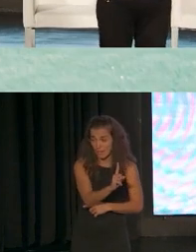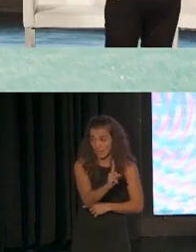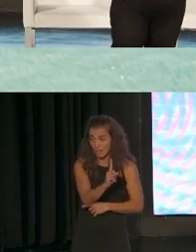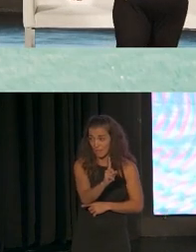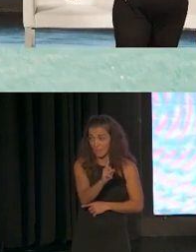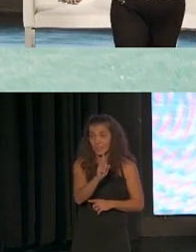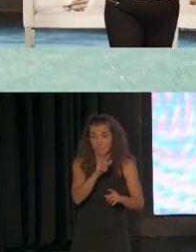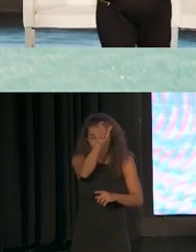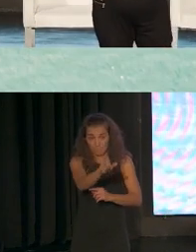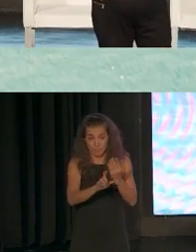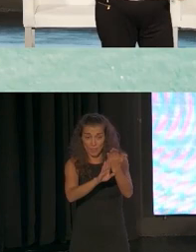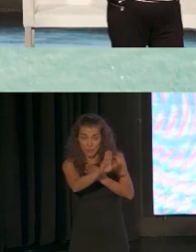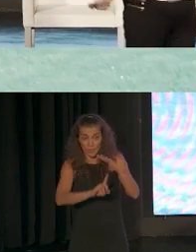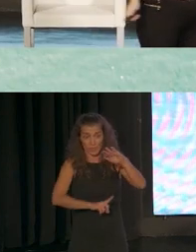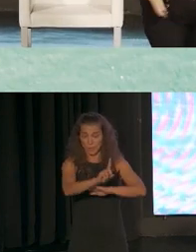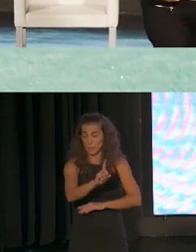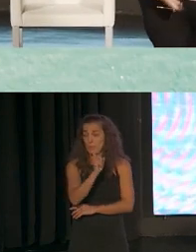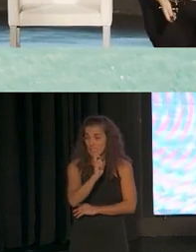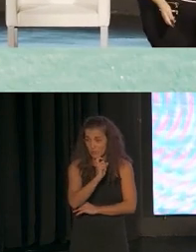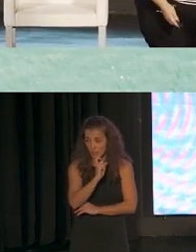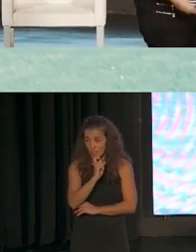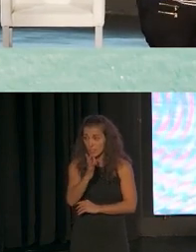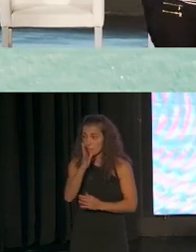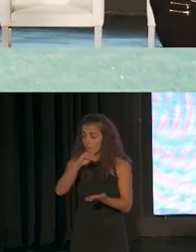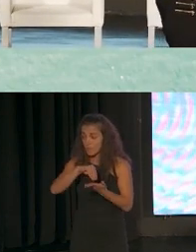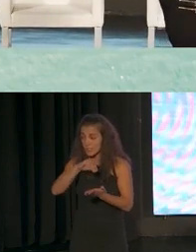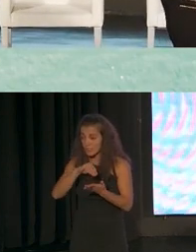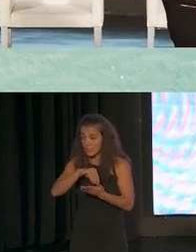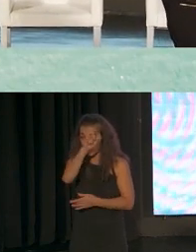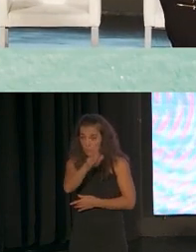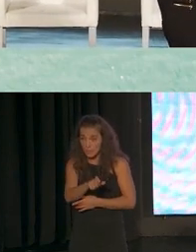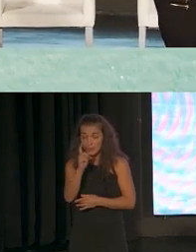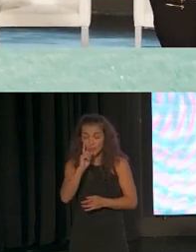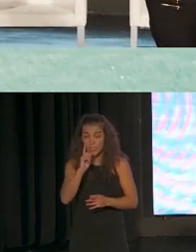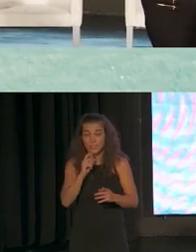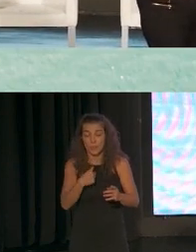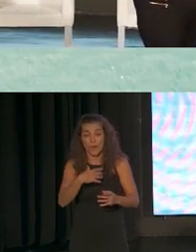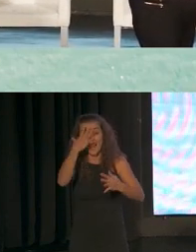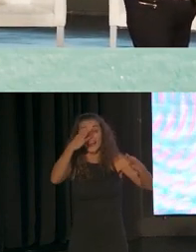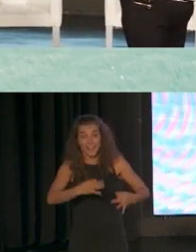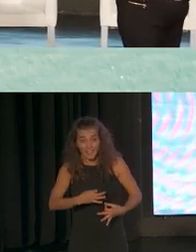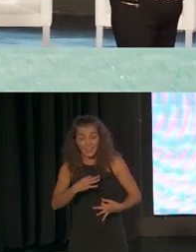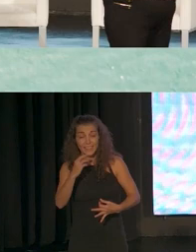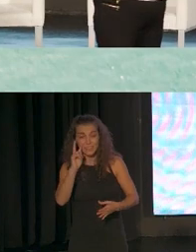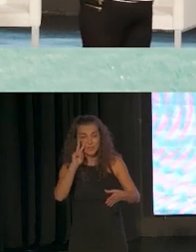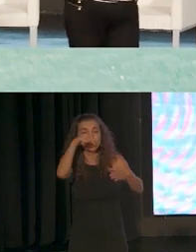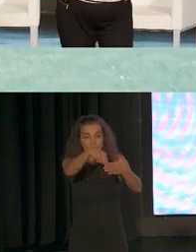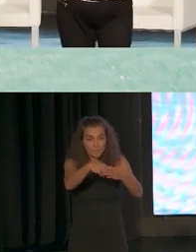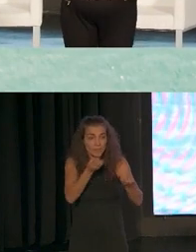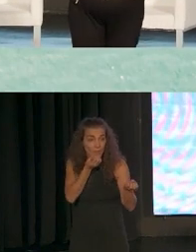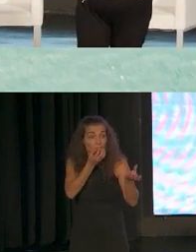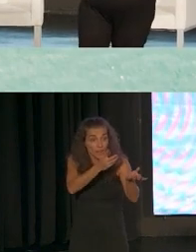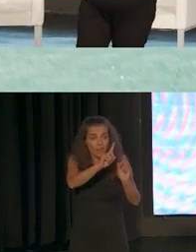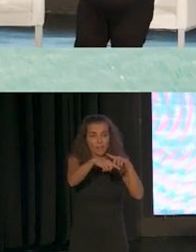que las desarrolle porque muchas veces el otro va a descubrir cosas de sí mismo cuando tú se las digas